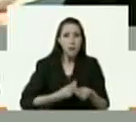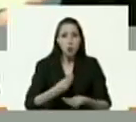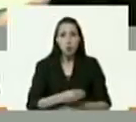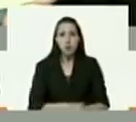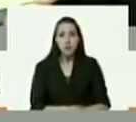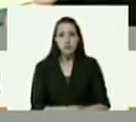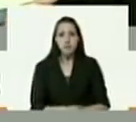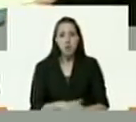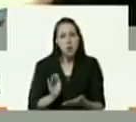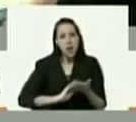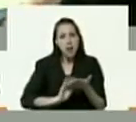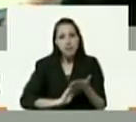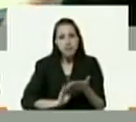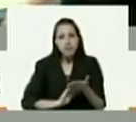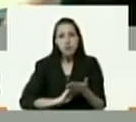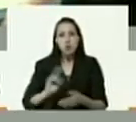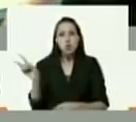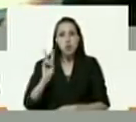situaciones en Venezuela.